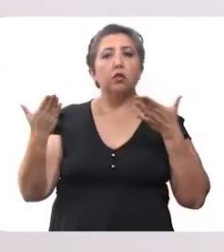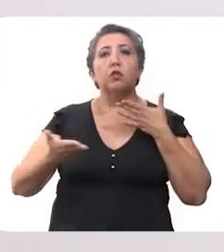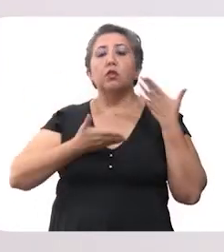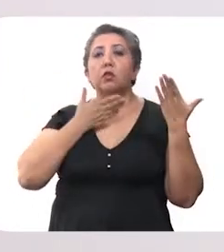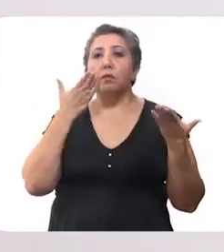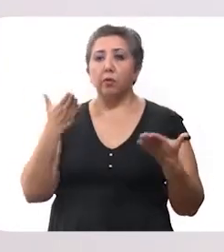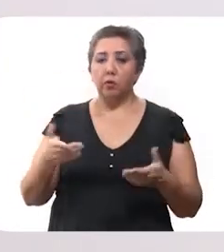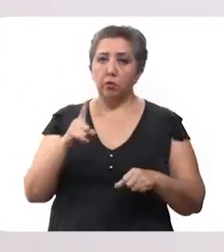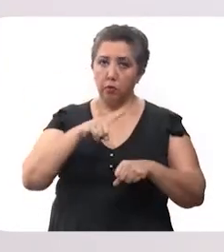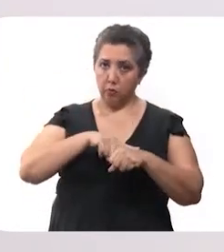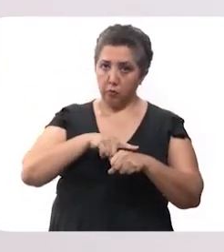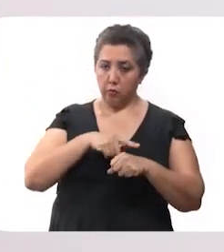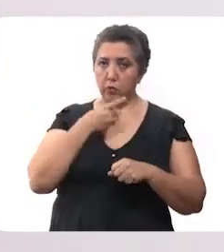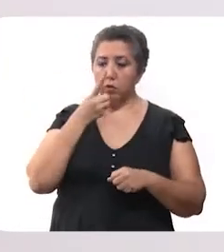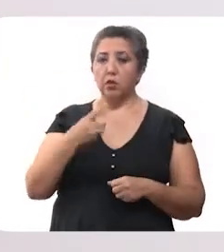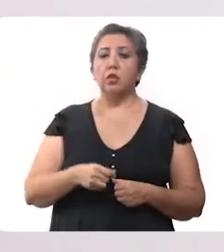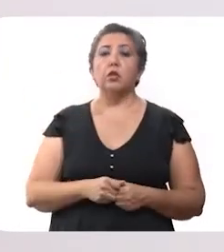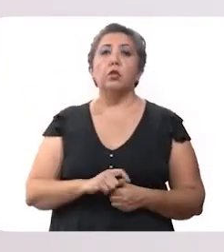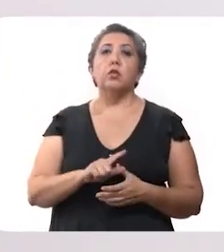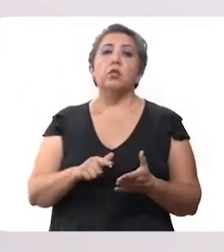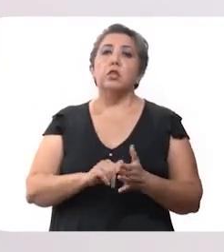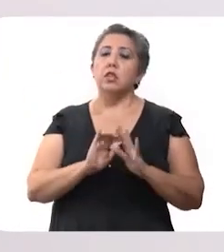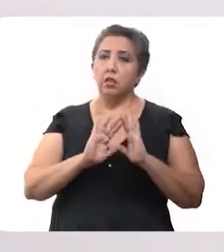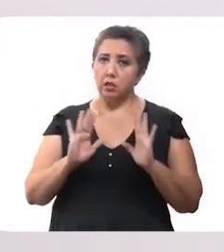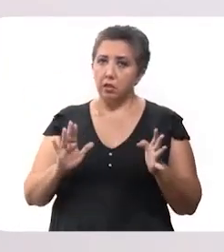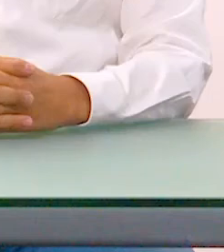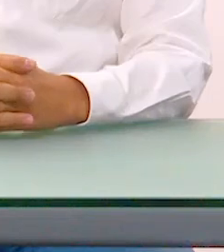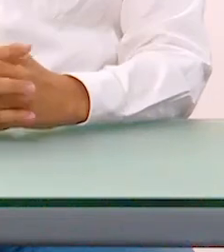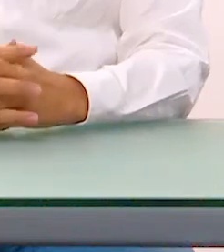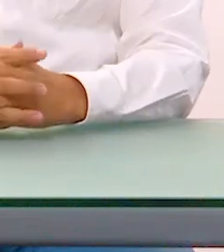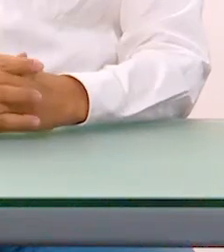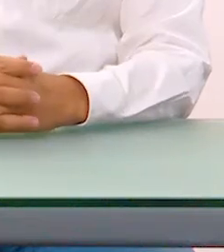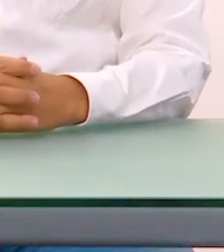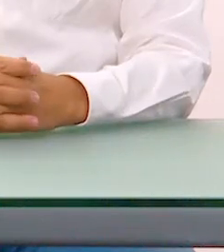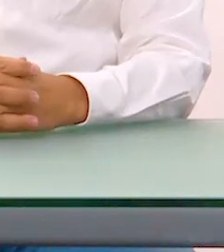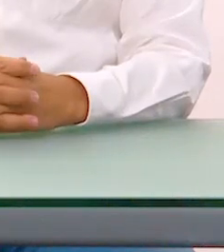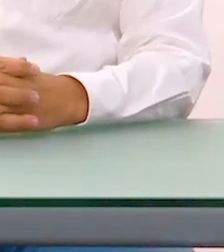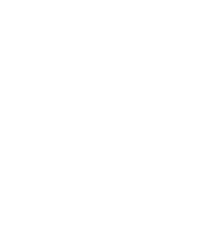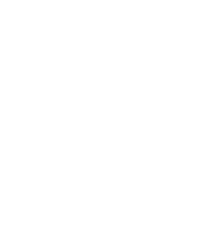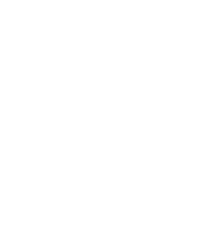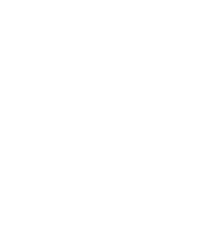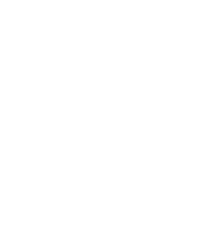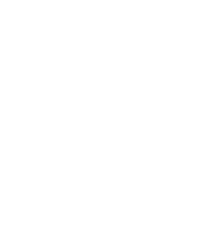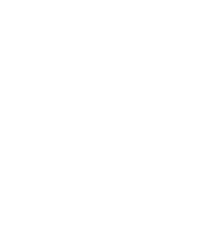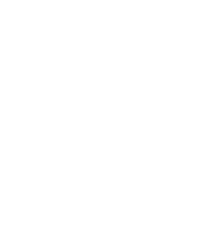sus servicios en los horarios y en los aforos ya establecidos. Muchas gracias.